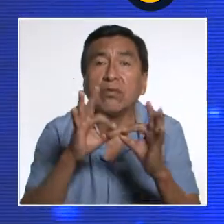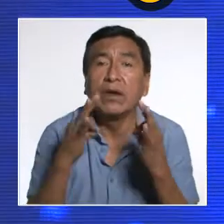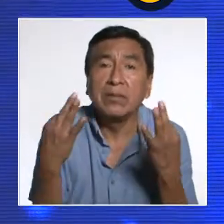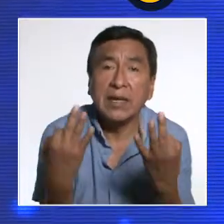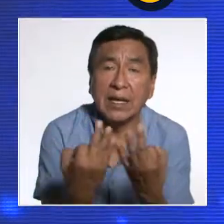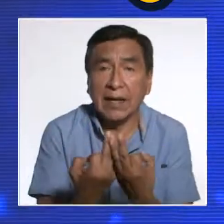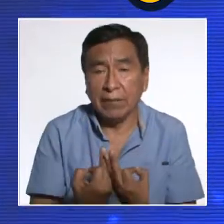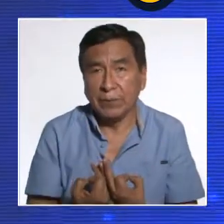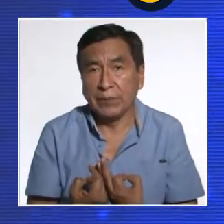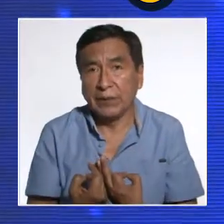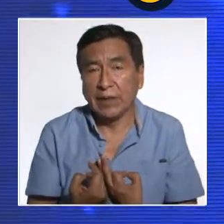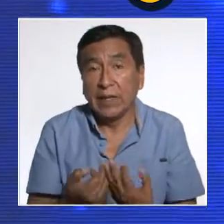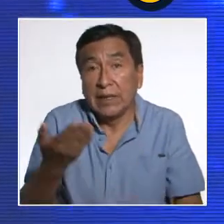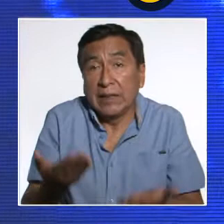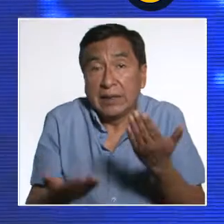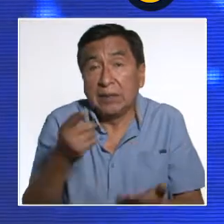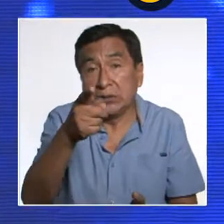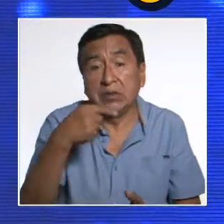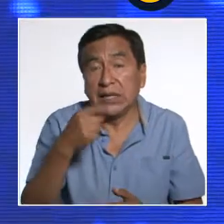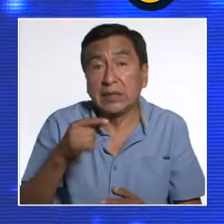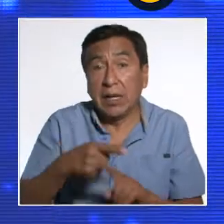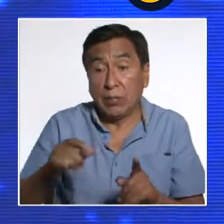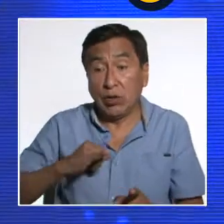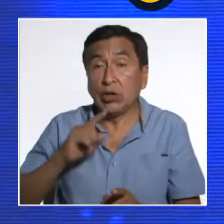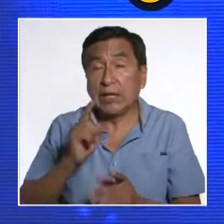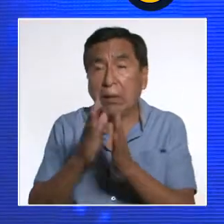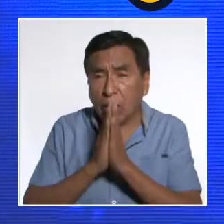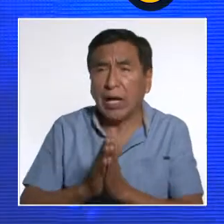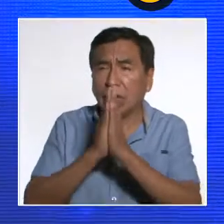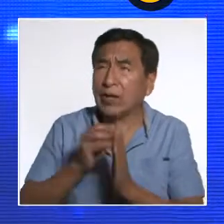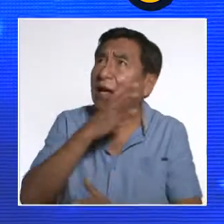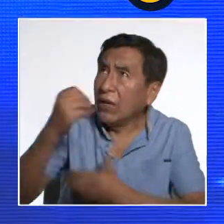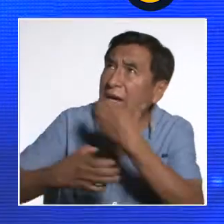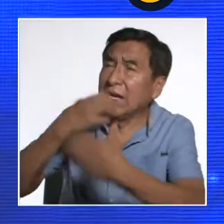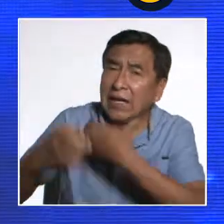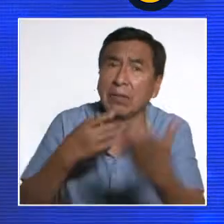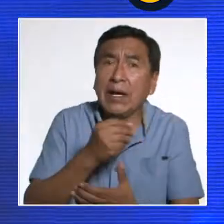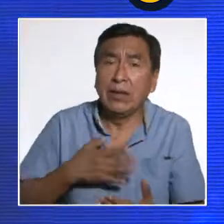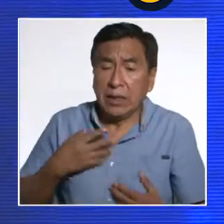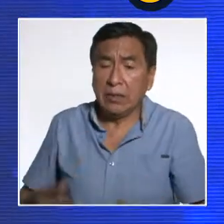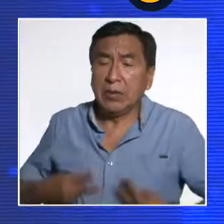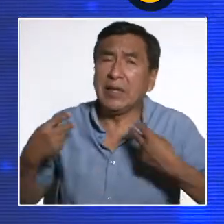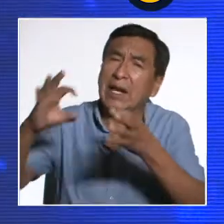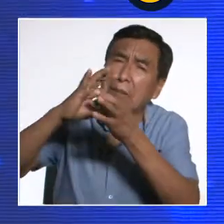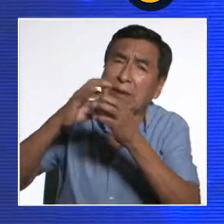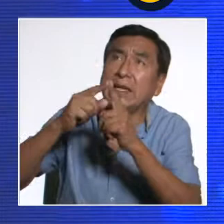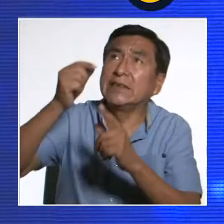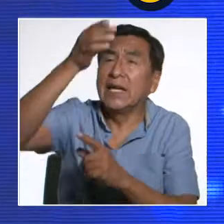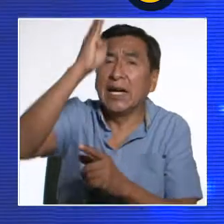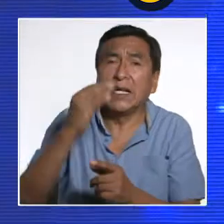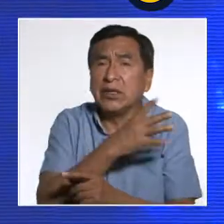familiar. Y tal vez tú digas, pero yo he estado orando y clamando, y mi vida le pertenece al Señor, y Él sabe que